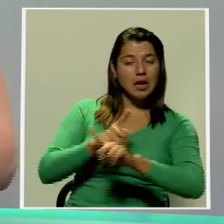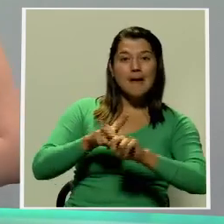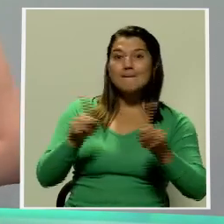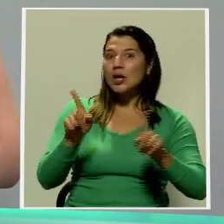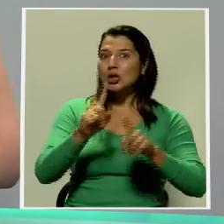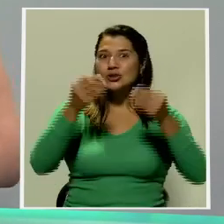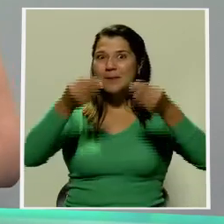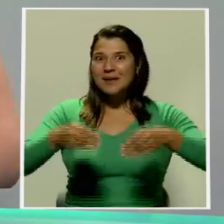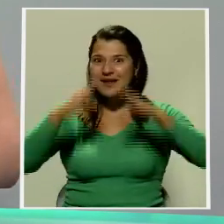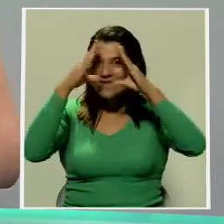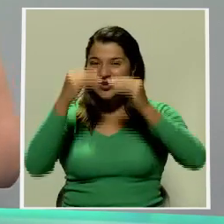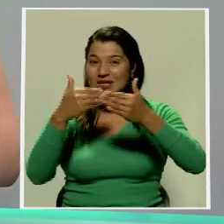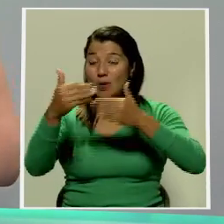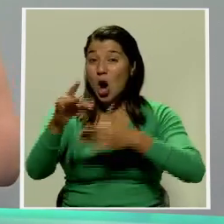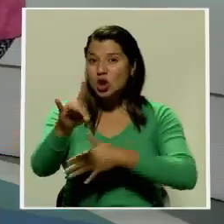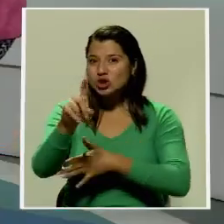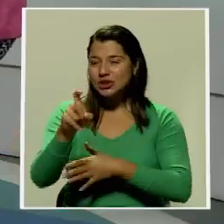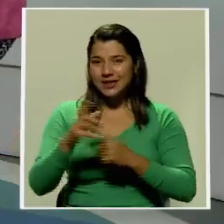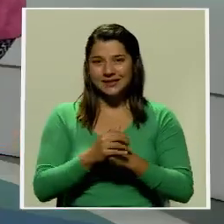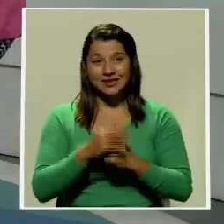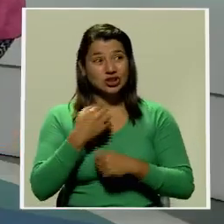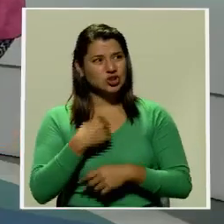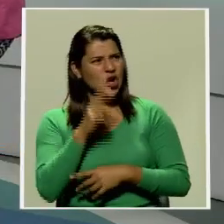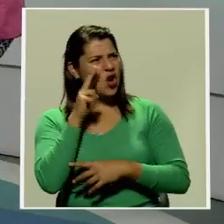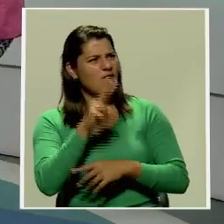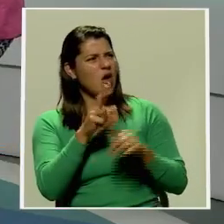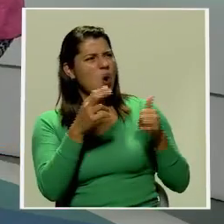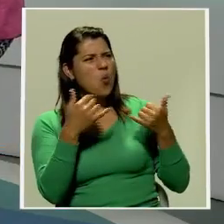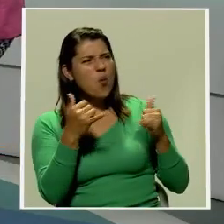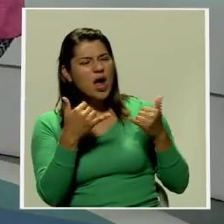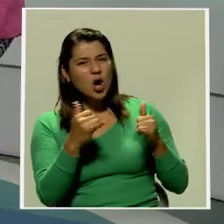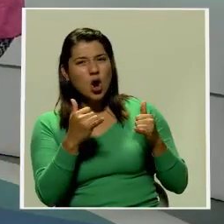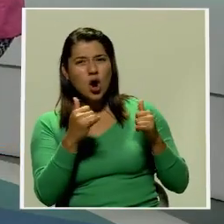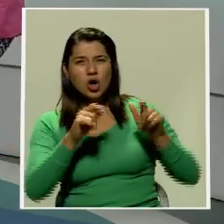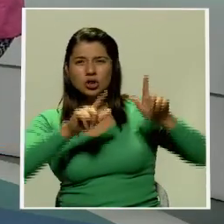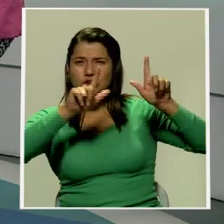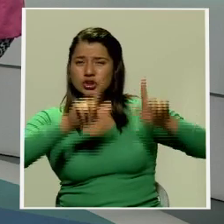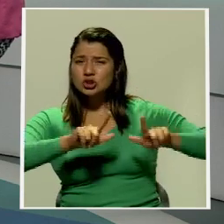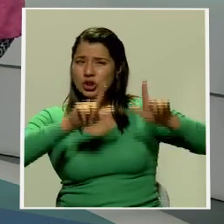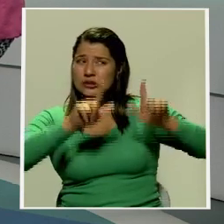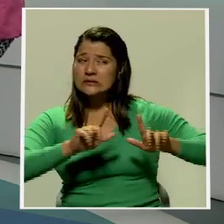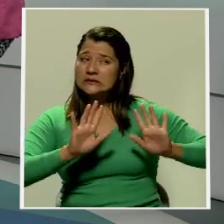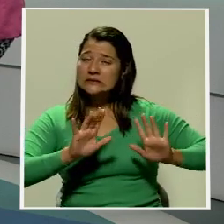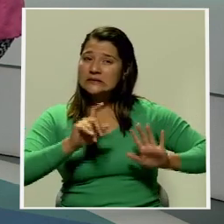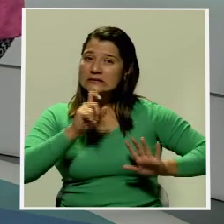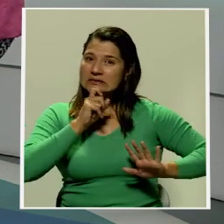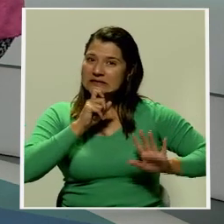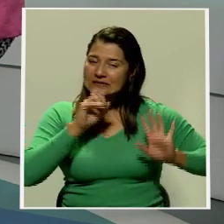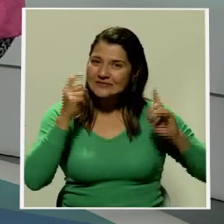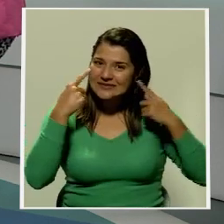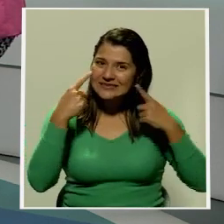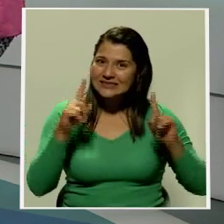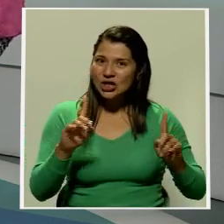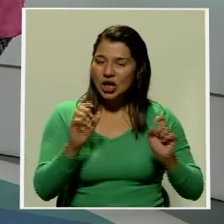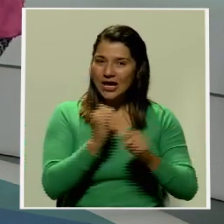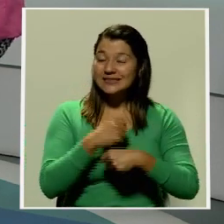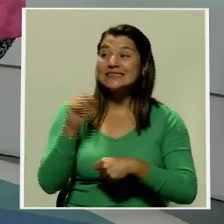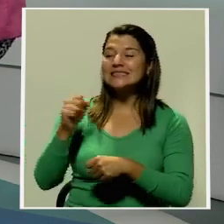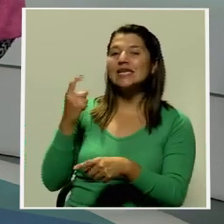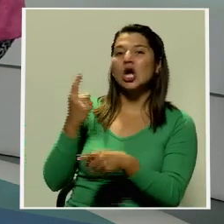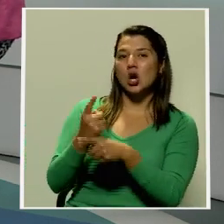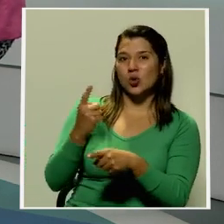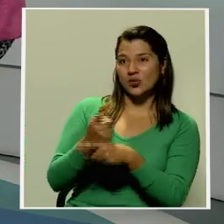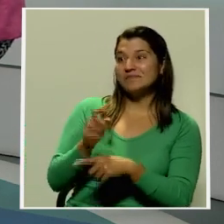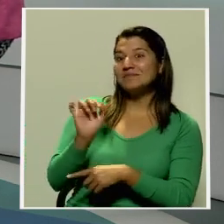tener a las 8:30. Lo veo, los Juegos de Tokio, colgados, pegaditos de la cola de un venado. Exactamente,